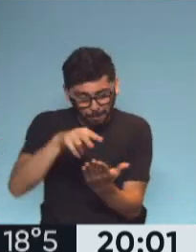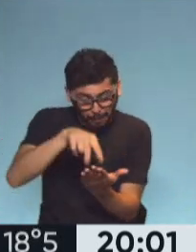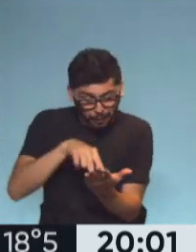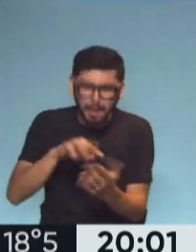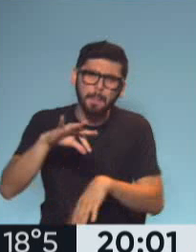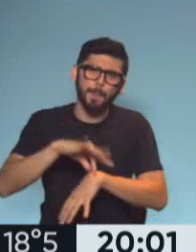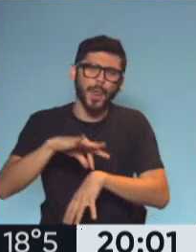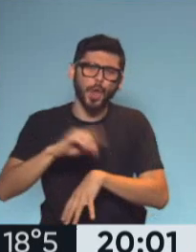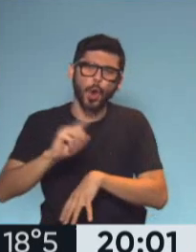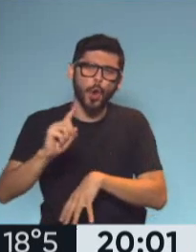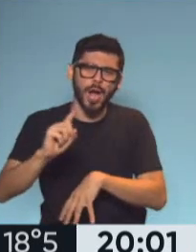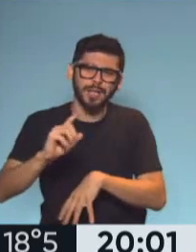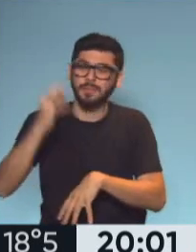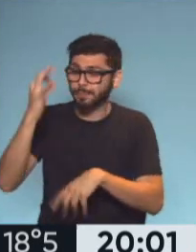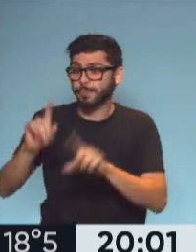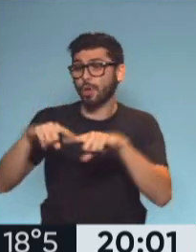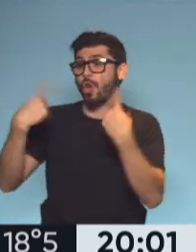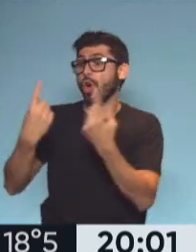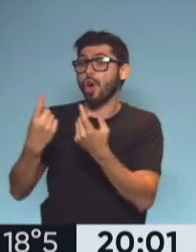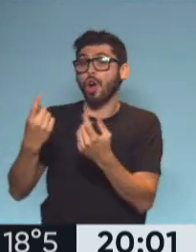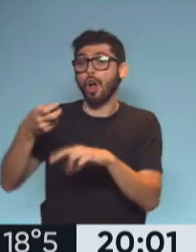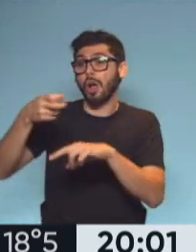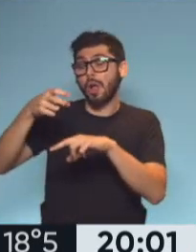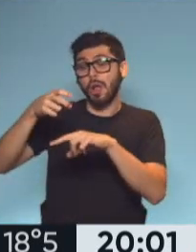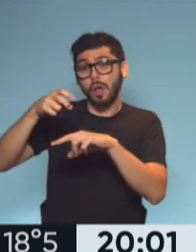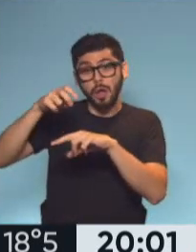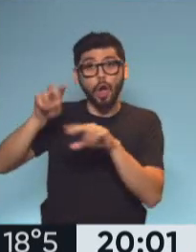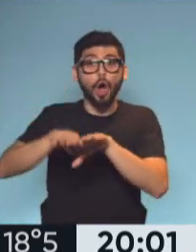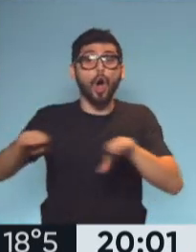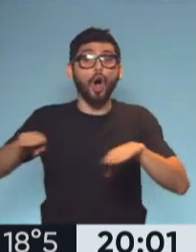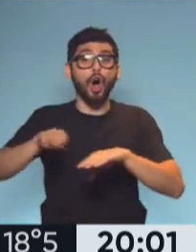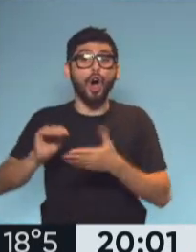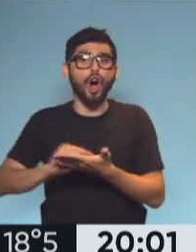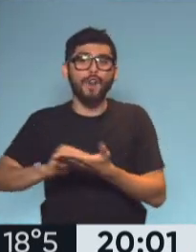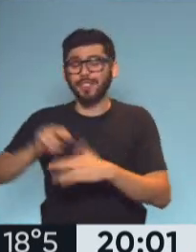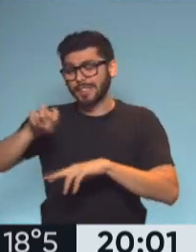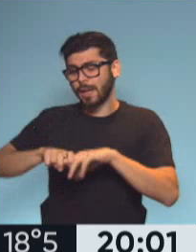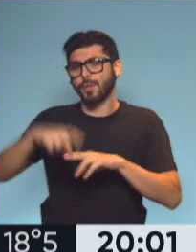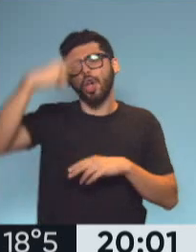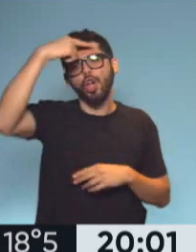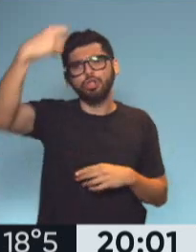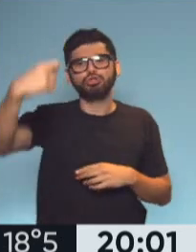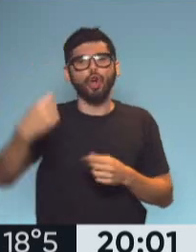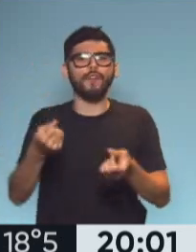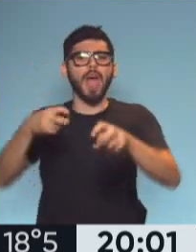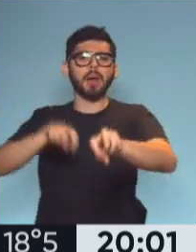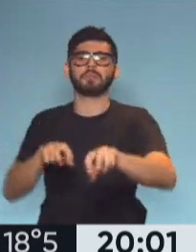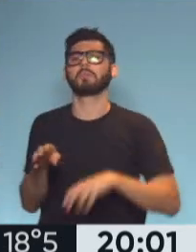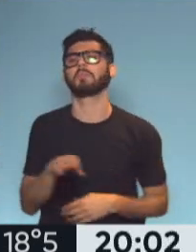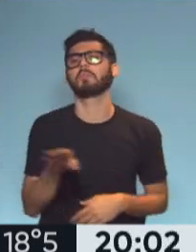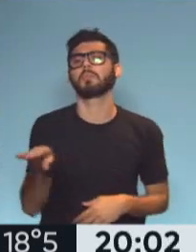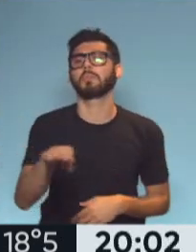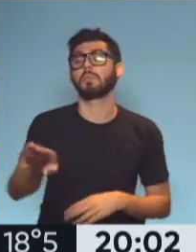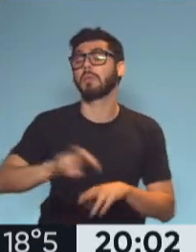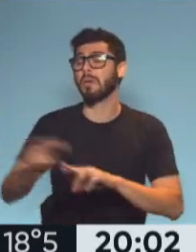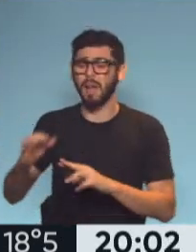uno sale de una oficina, se sienta en un auto que lo lleva el chofer de un lado para el otro, ¿sí? Y no tiene contacto con pacientes,